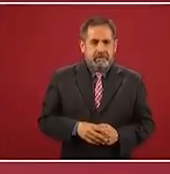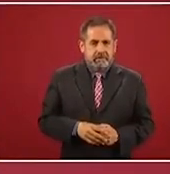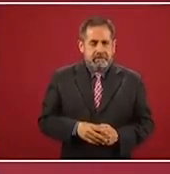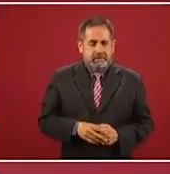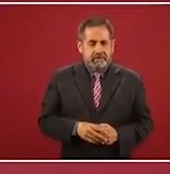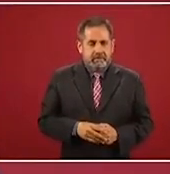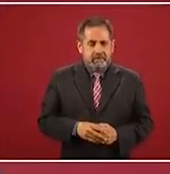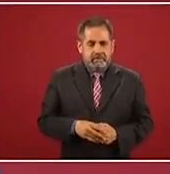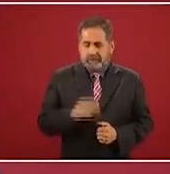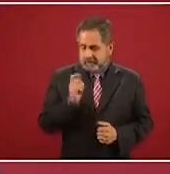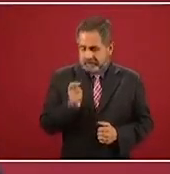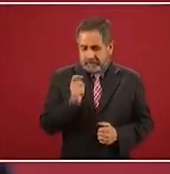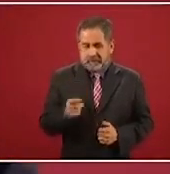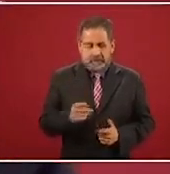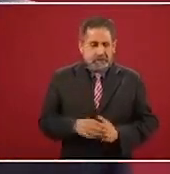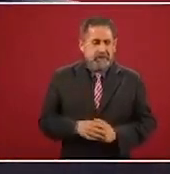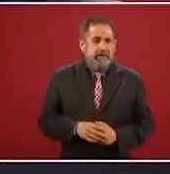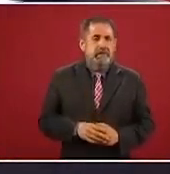Tenemos